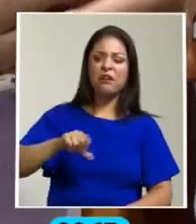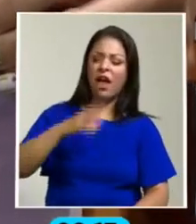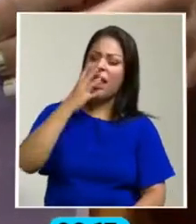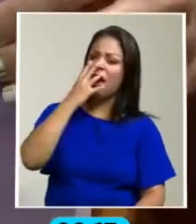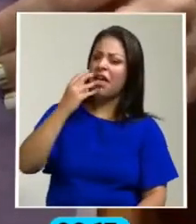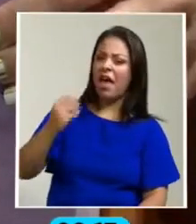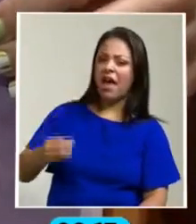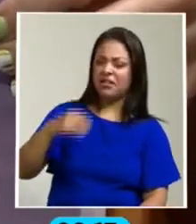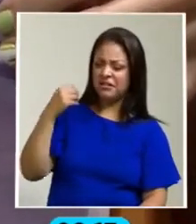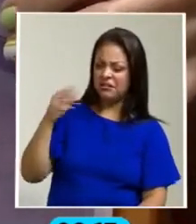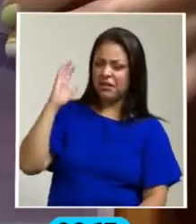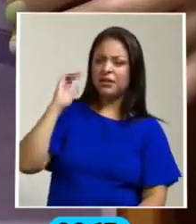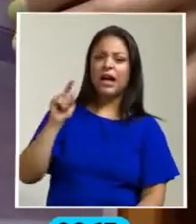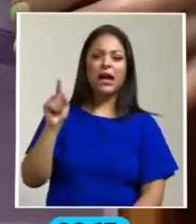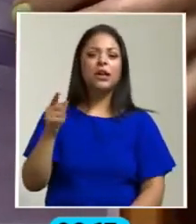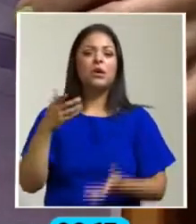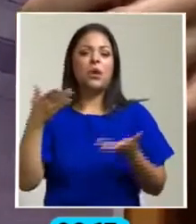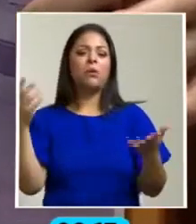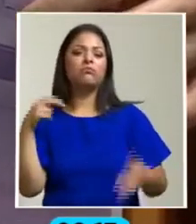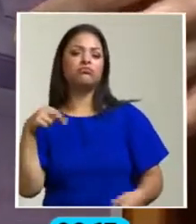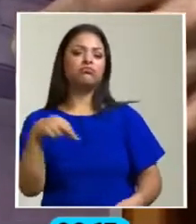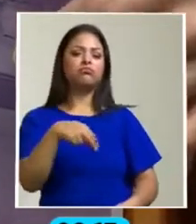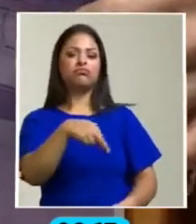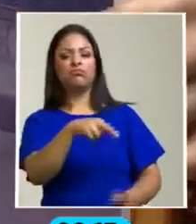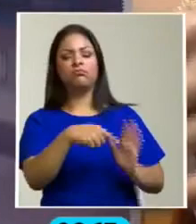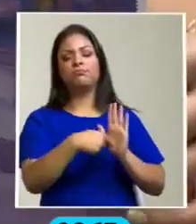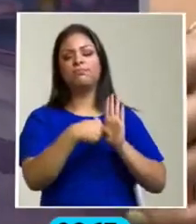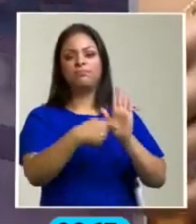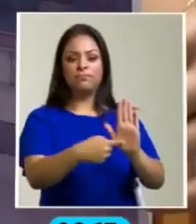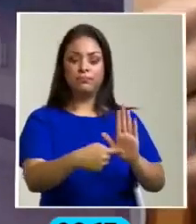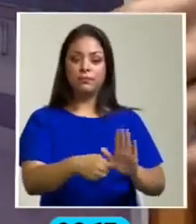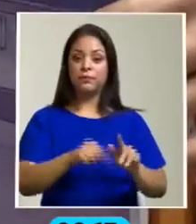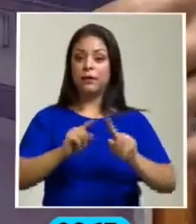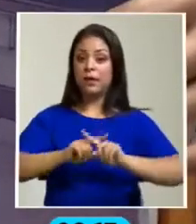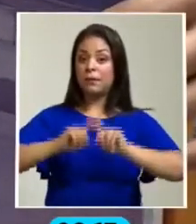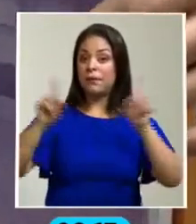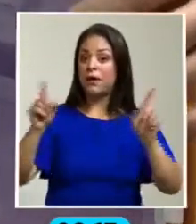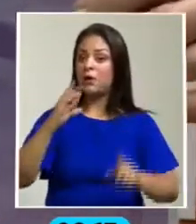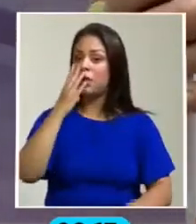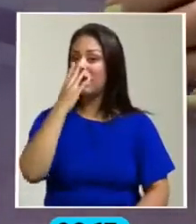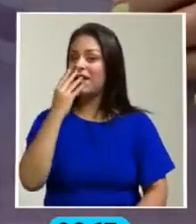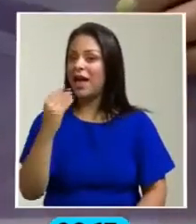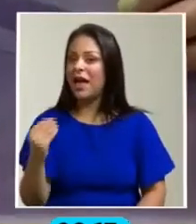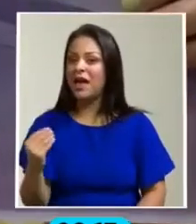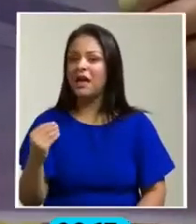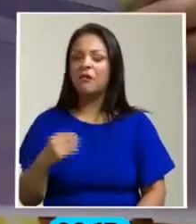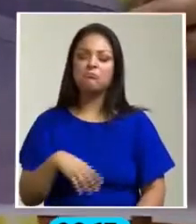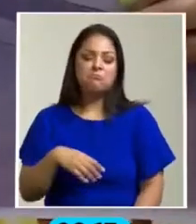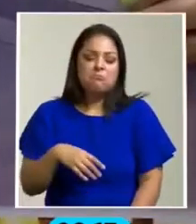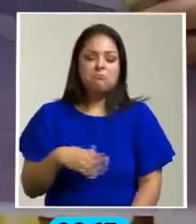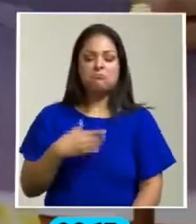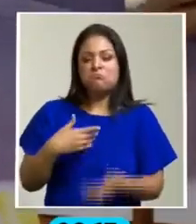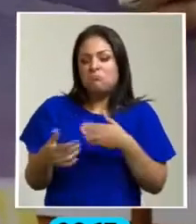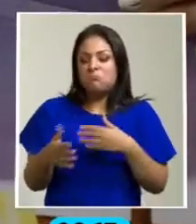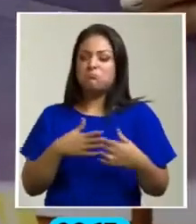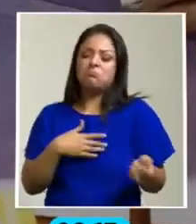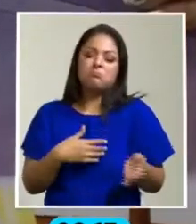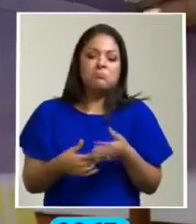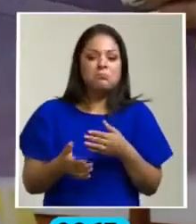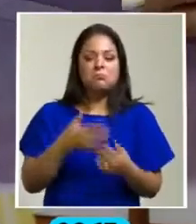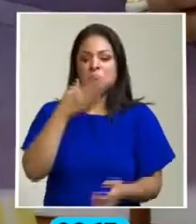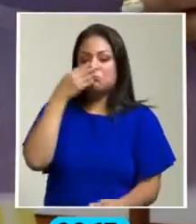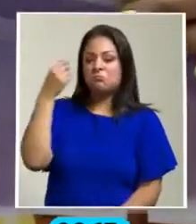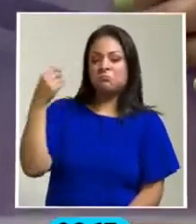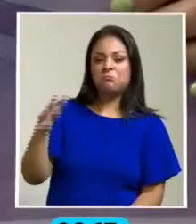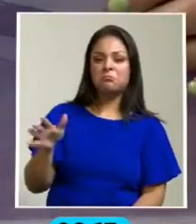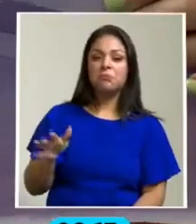nuestro desfile en la pasarela". Pero a la Danta no le importaba. Recordó cómo